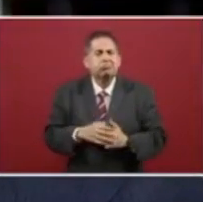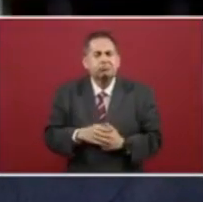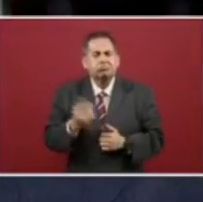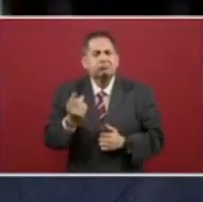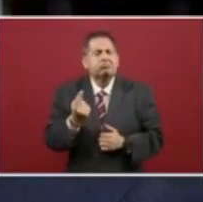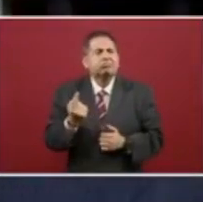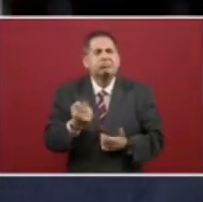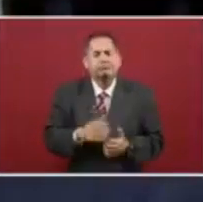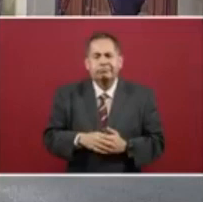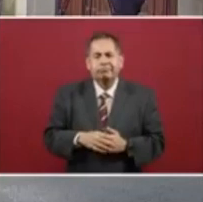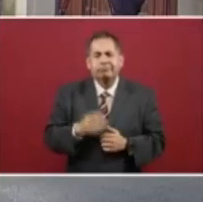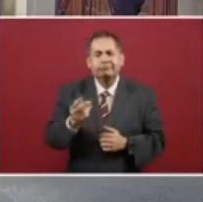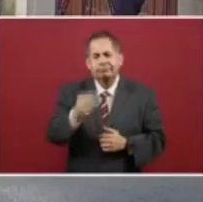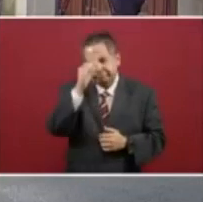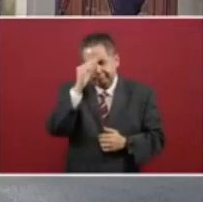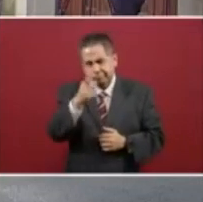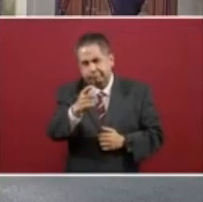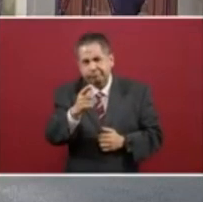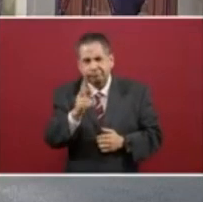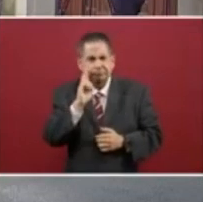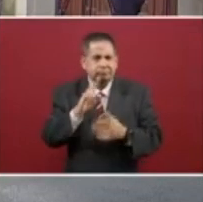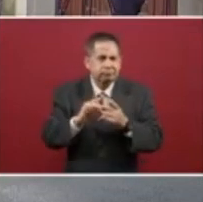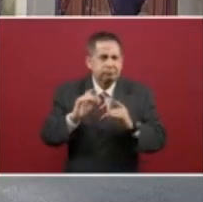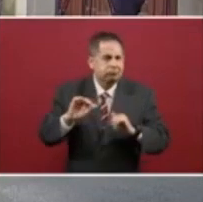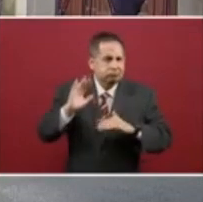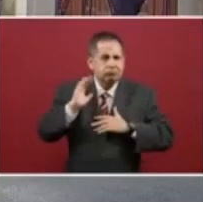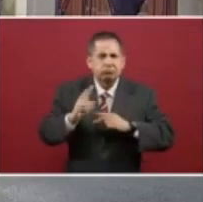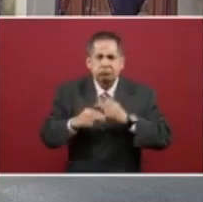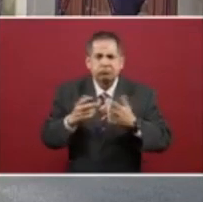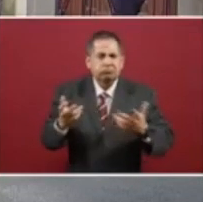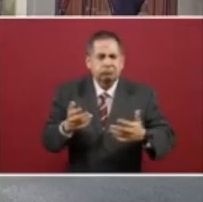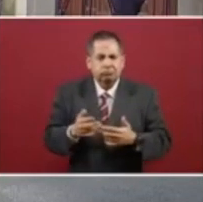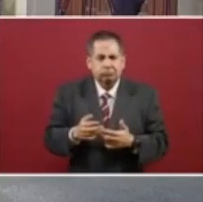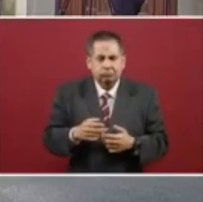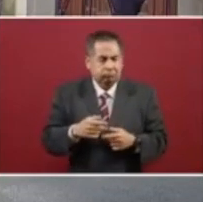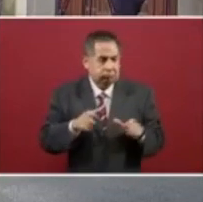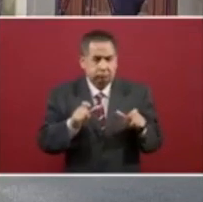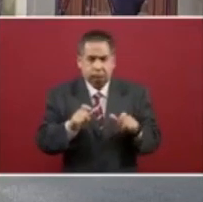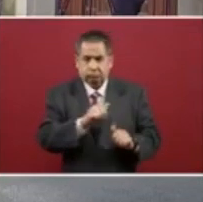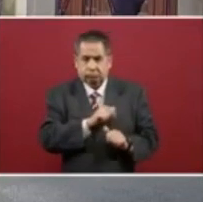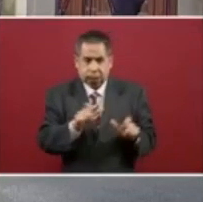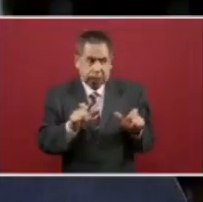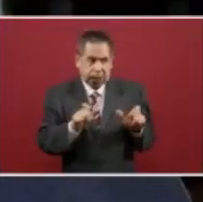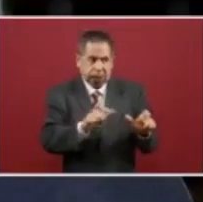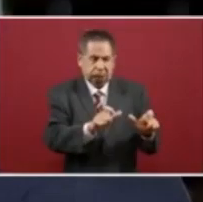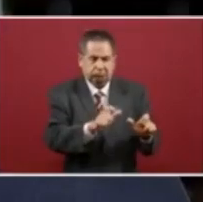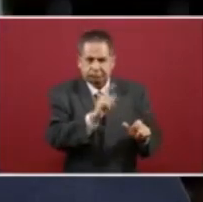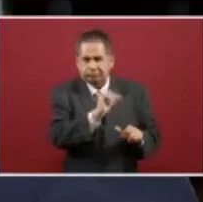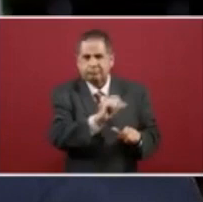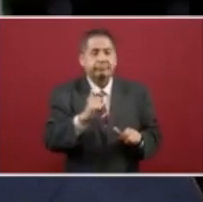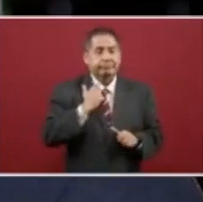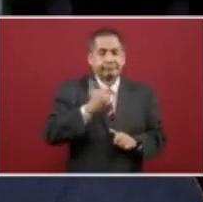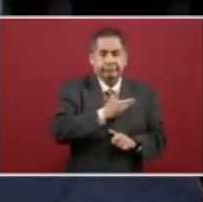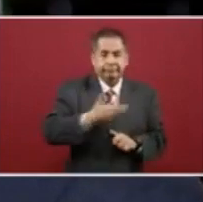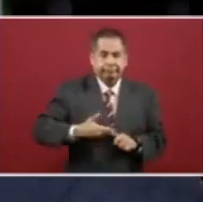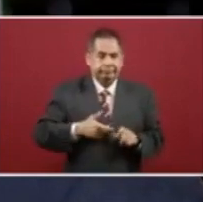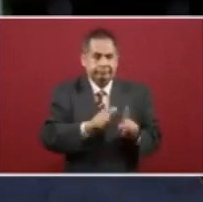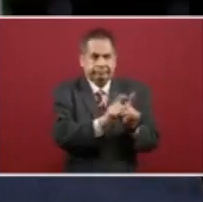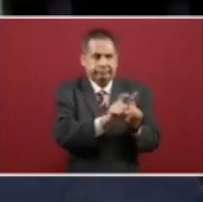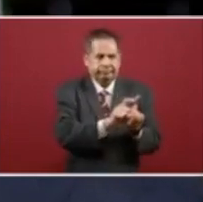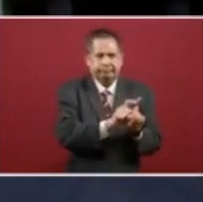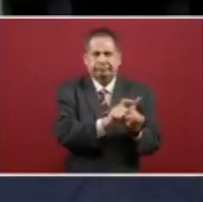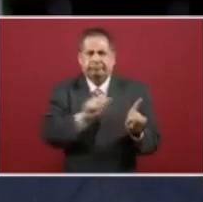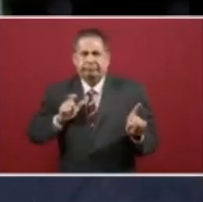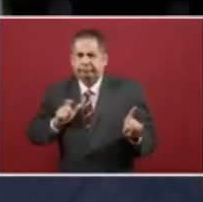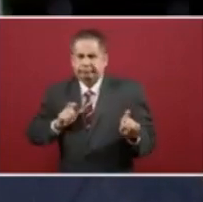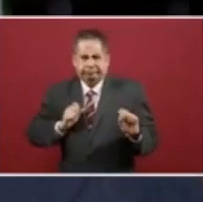qué tanto usted se podría comprometer en ese sentido a retirar estos escoltas para que los expresidentes tengan los mismos privilegios que